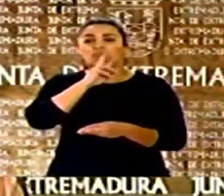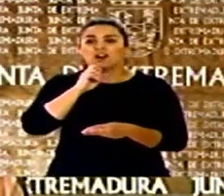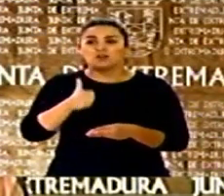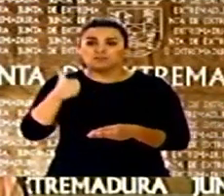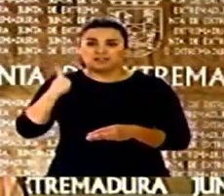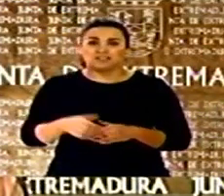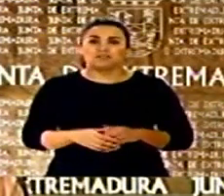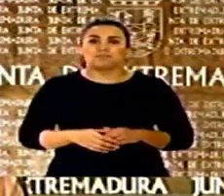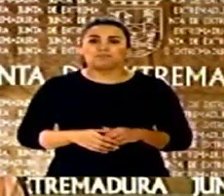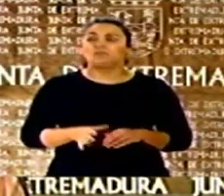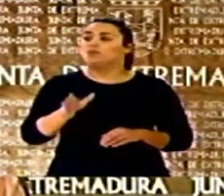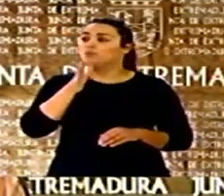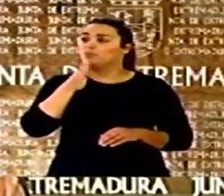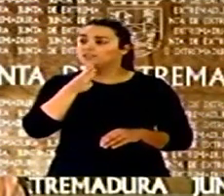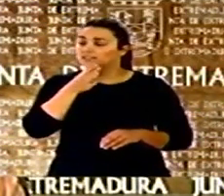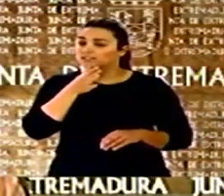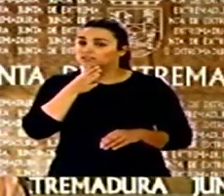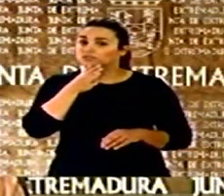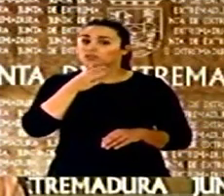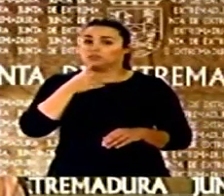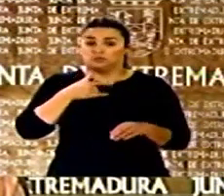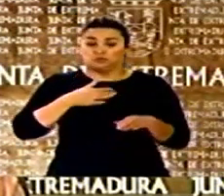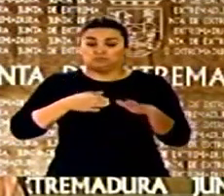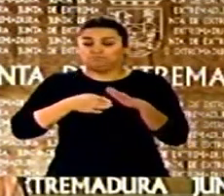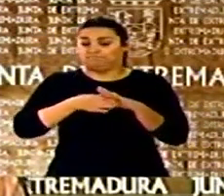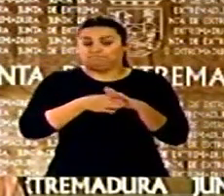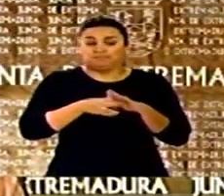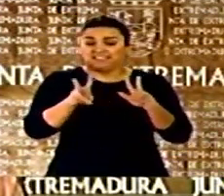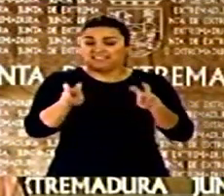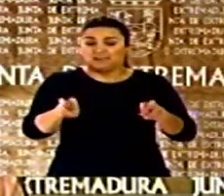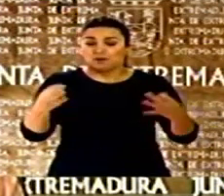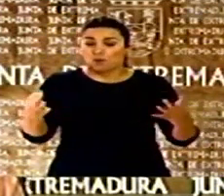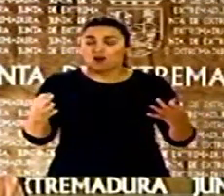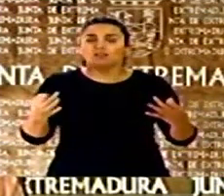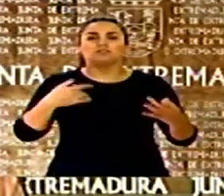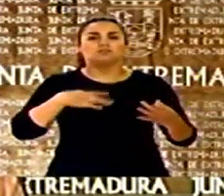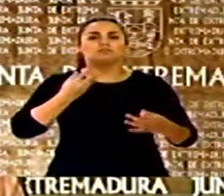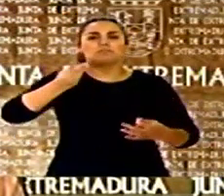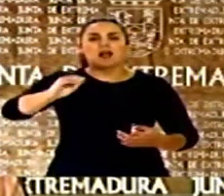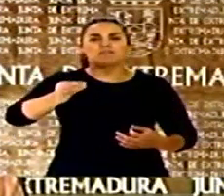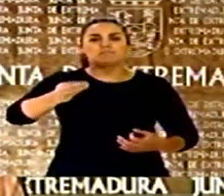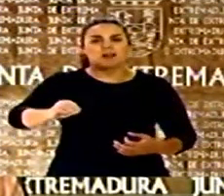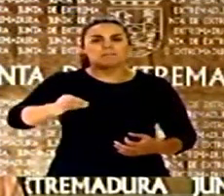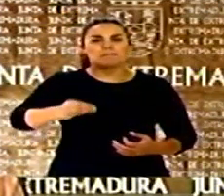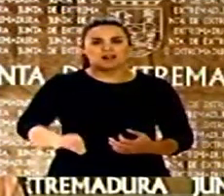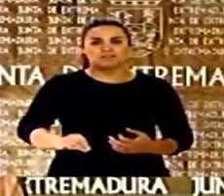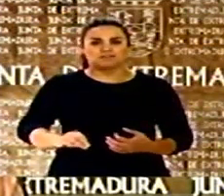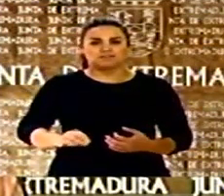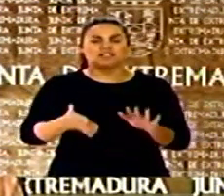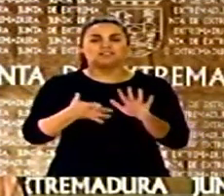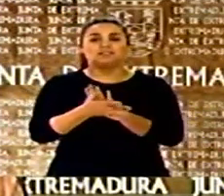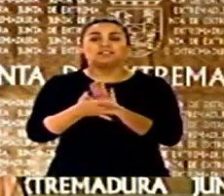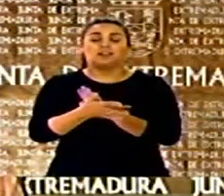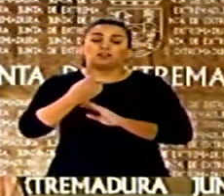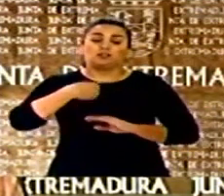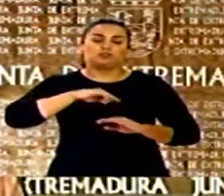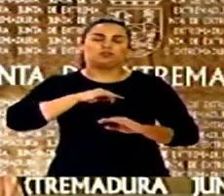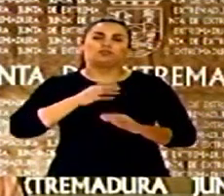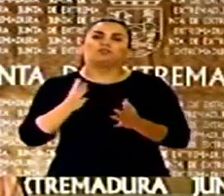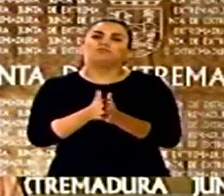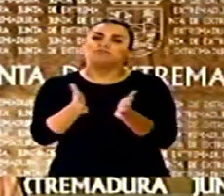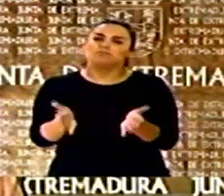se convalidaron por unanimidad. Una importante ley progresista se aprobó con Podemos, una importante ley institucional